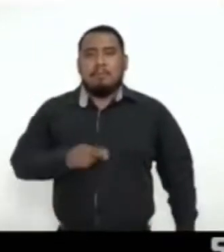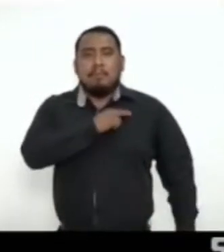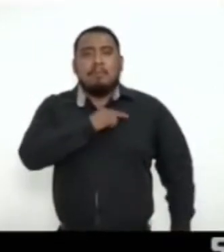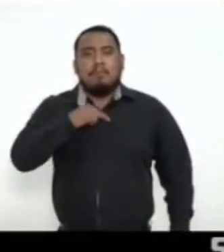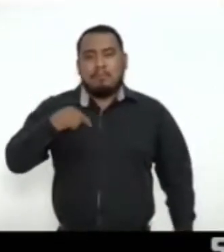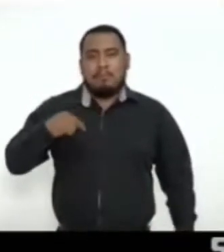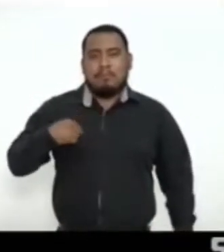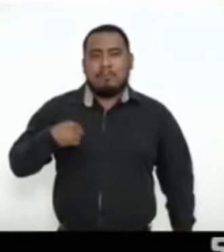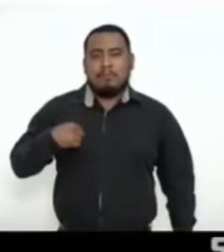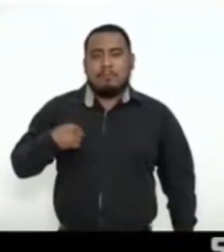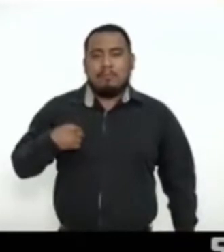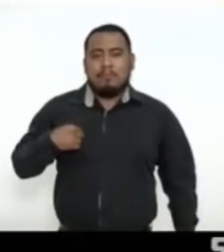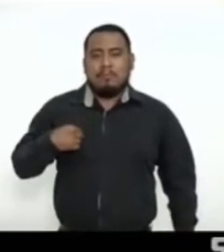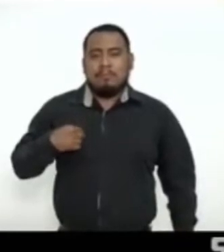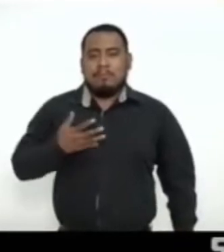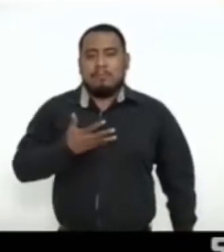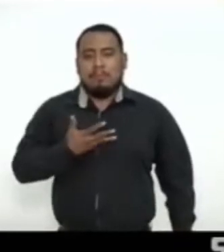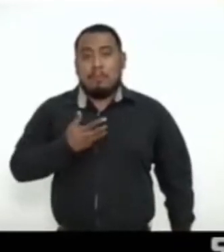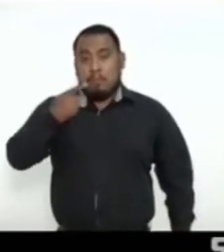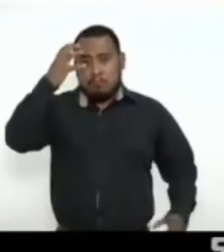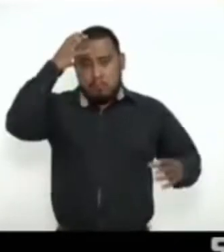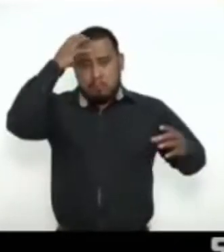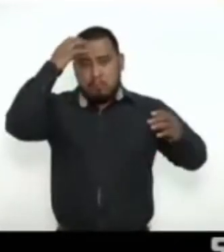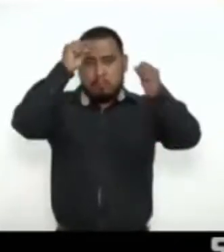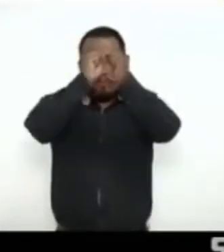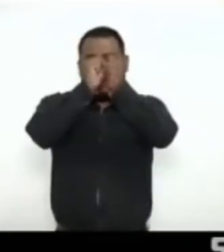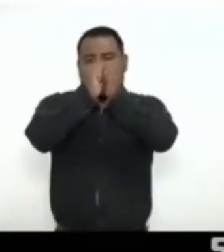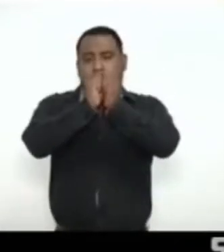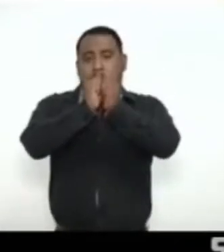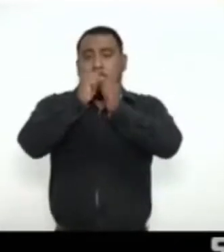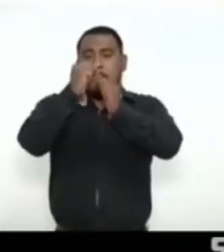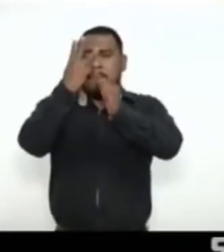Nosotros tenemos un cerebro triurno.